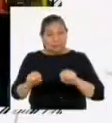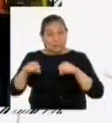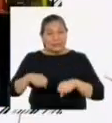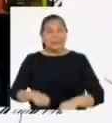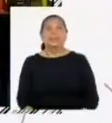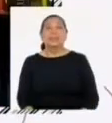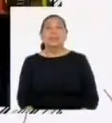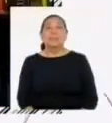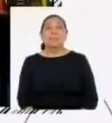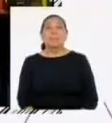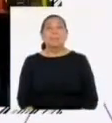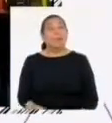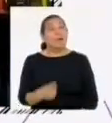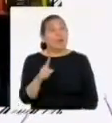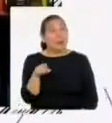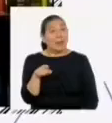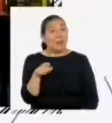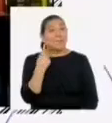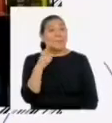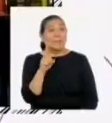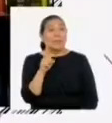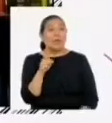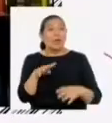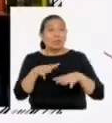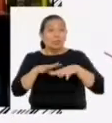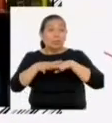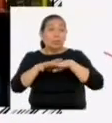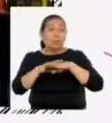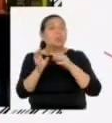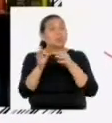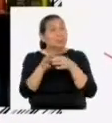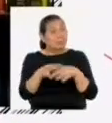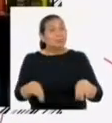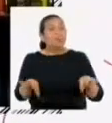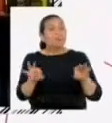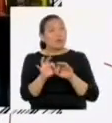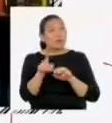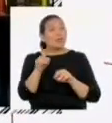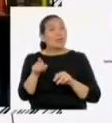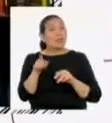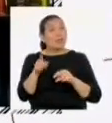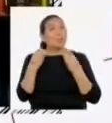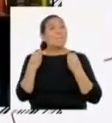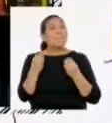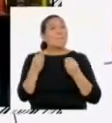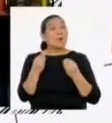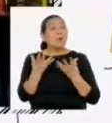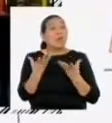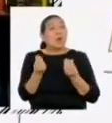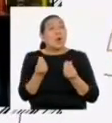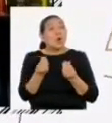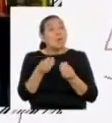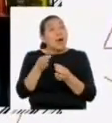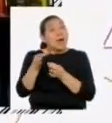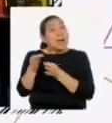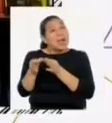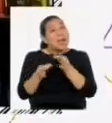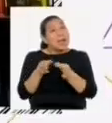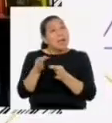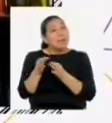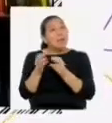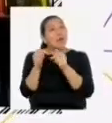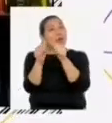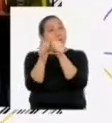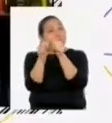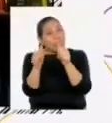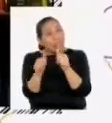Lambayeque? Mira, Rodrigo, los textiles son muy importantes en estas sociedades porque son soportes donde se